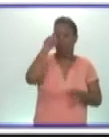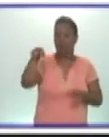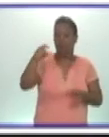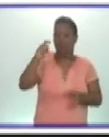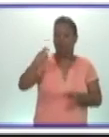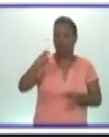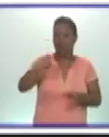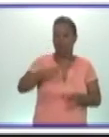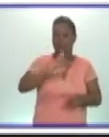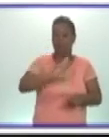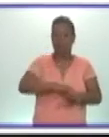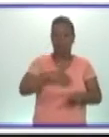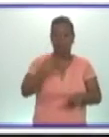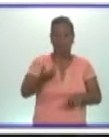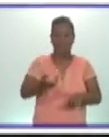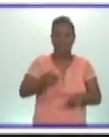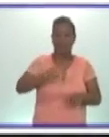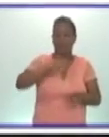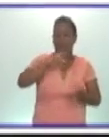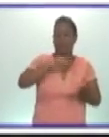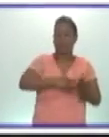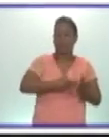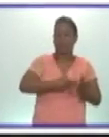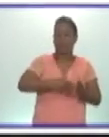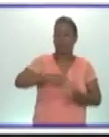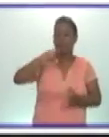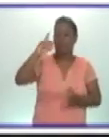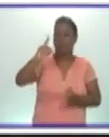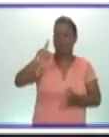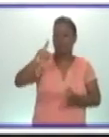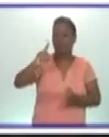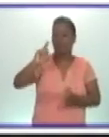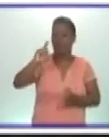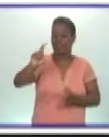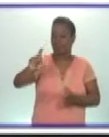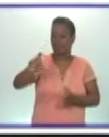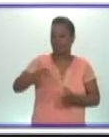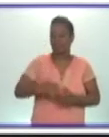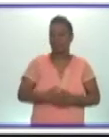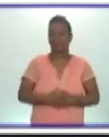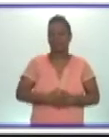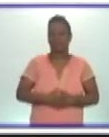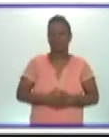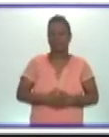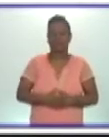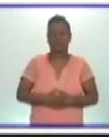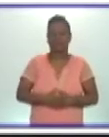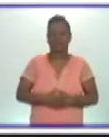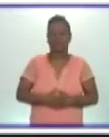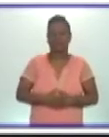Después, al segundo término y por último al tercer término.